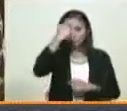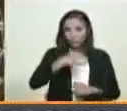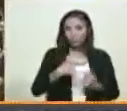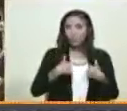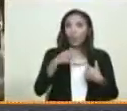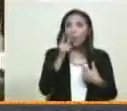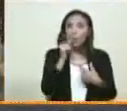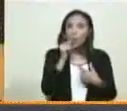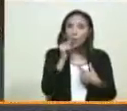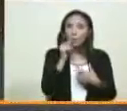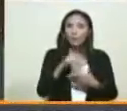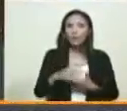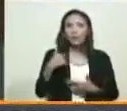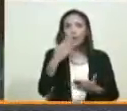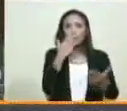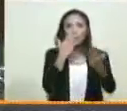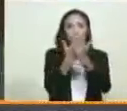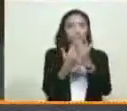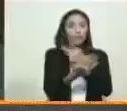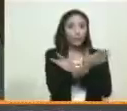aquí frente a ustedes,